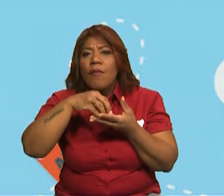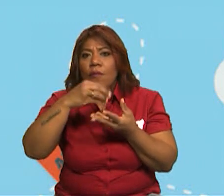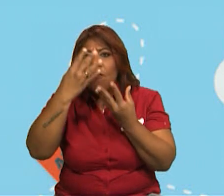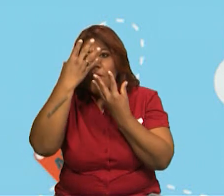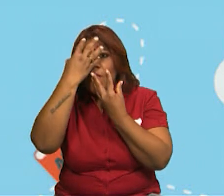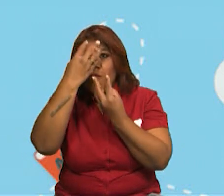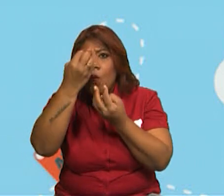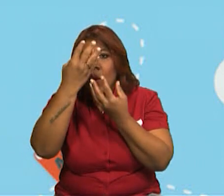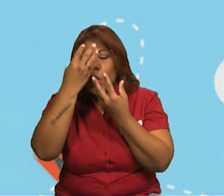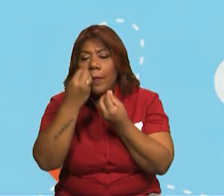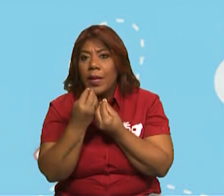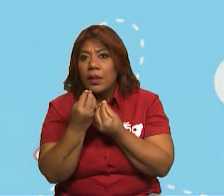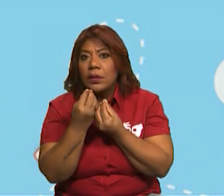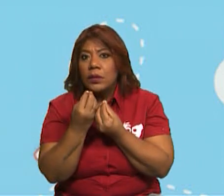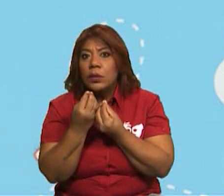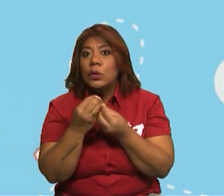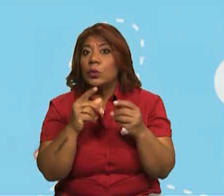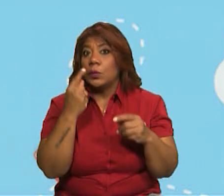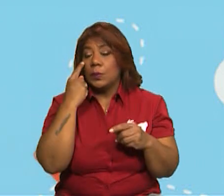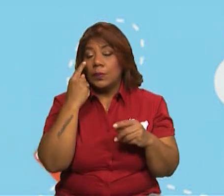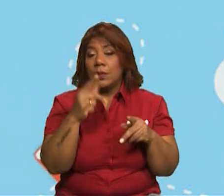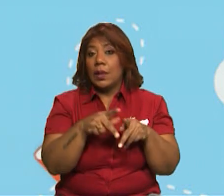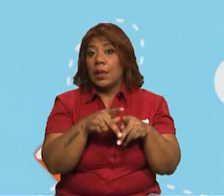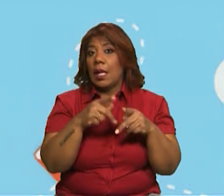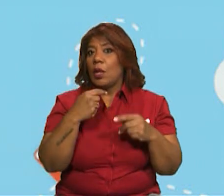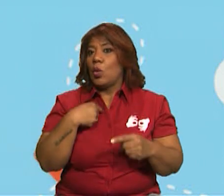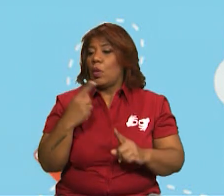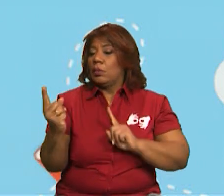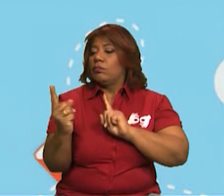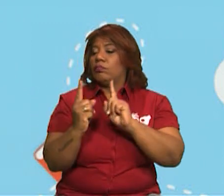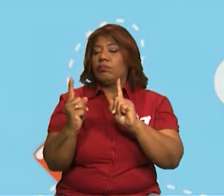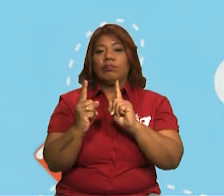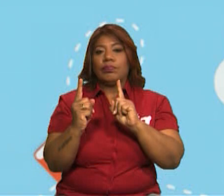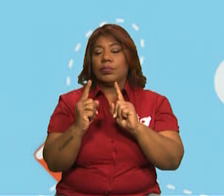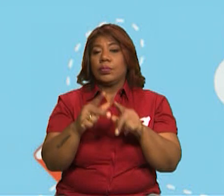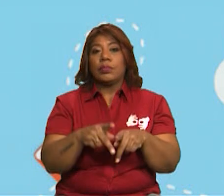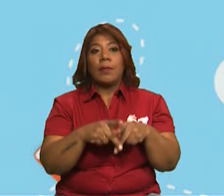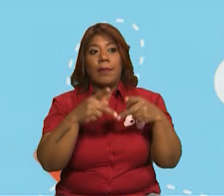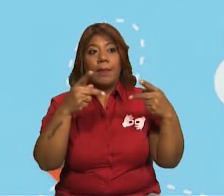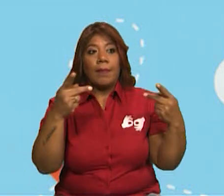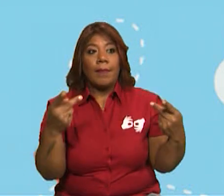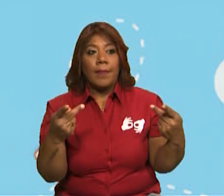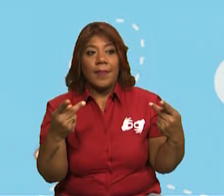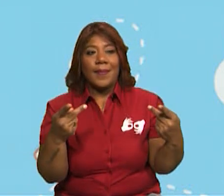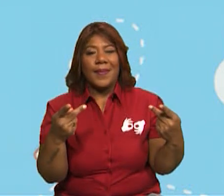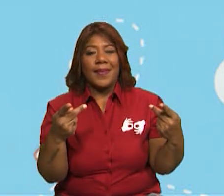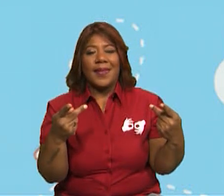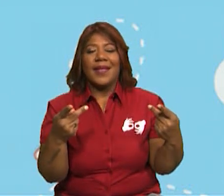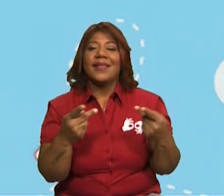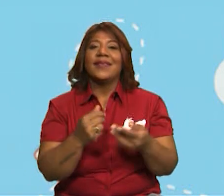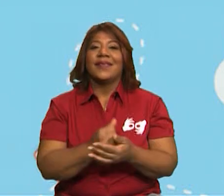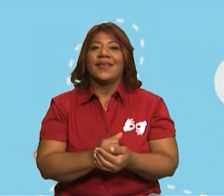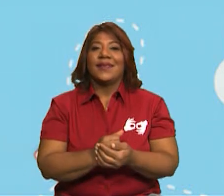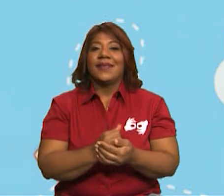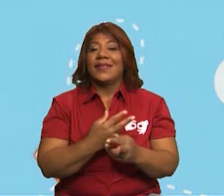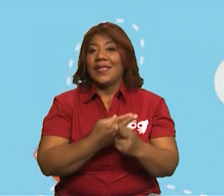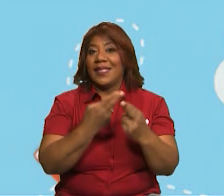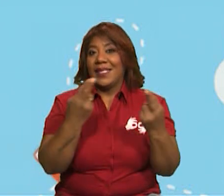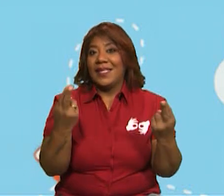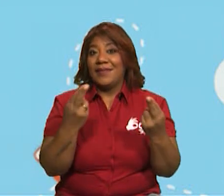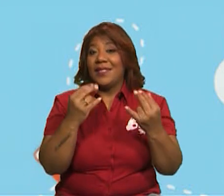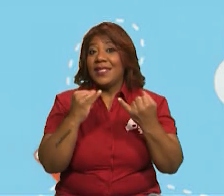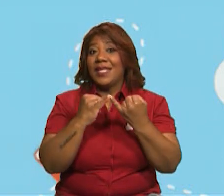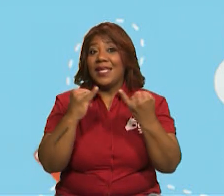Ejemplo, el periódico, la televisión, el internet, revistas y